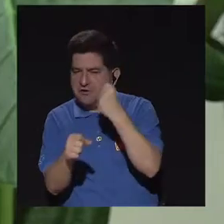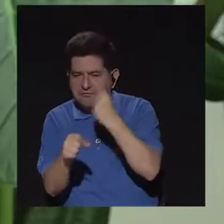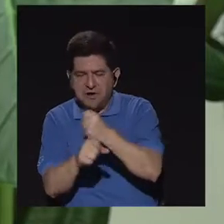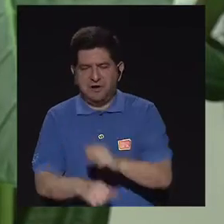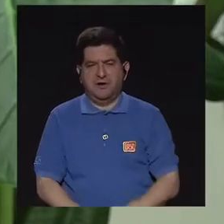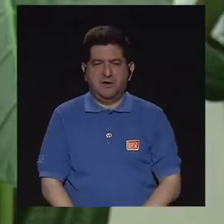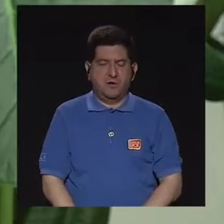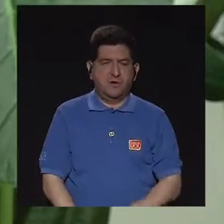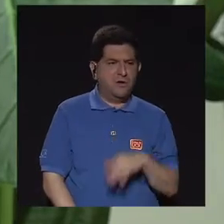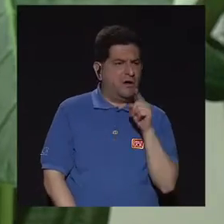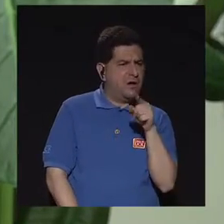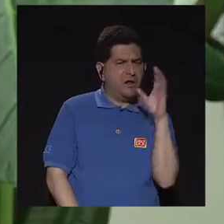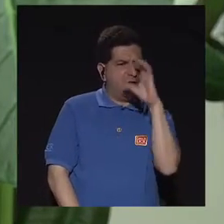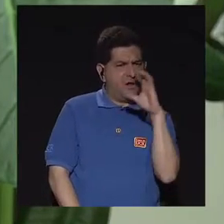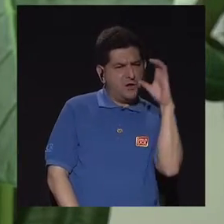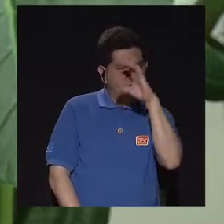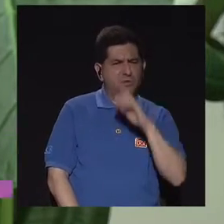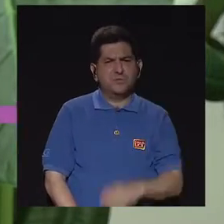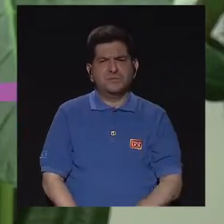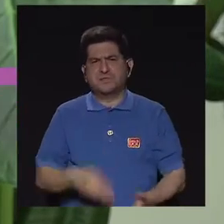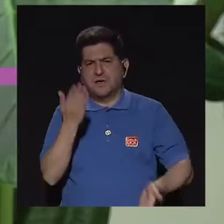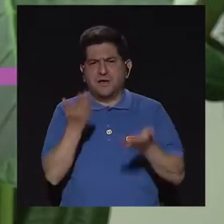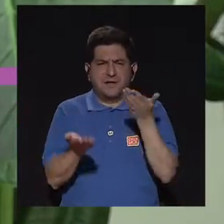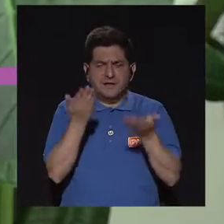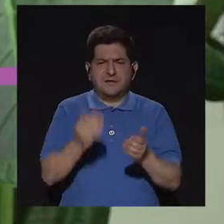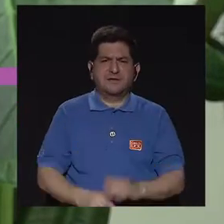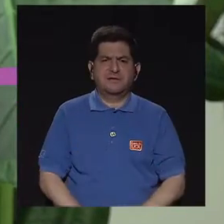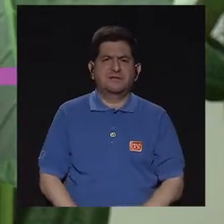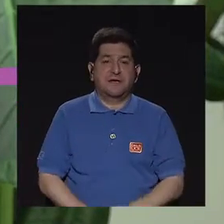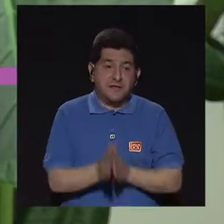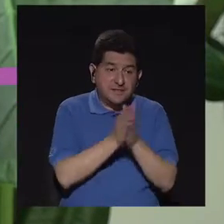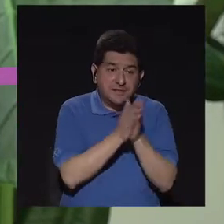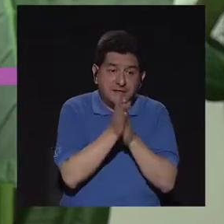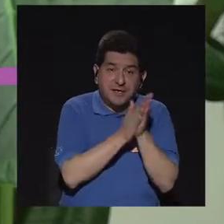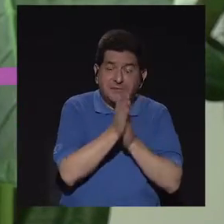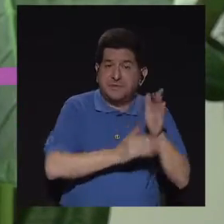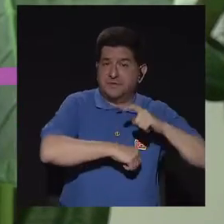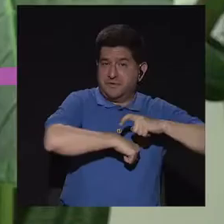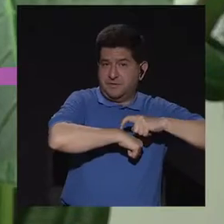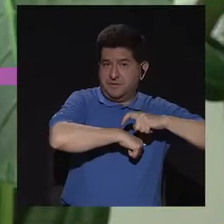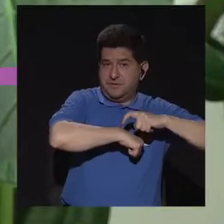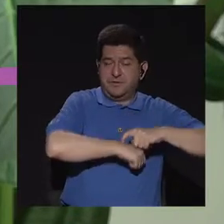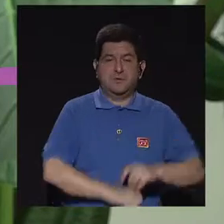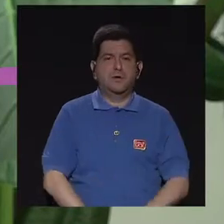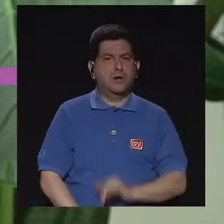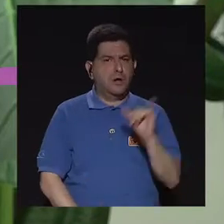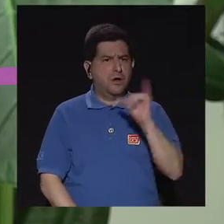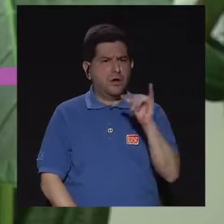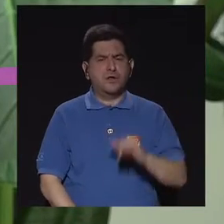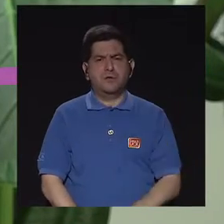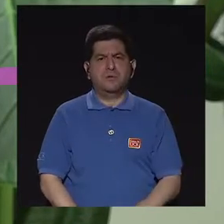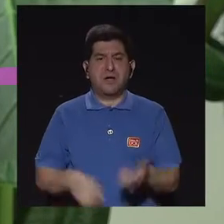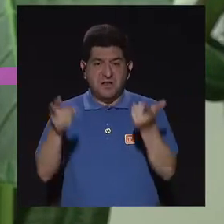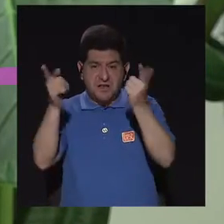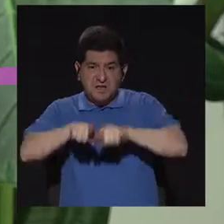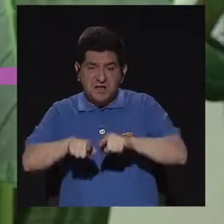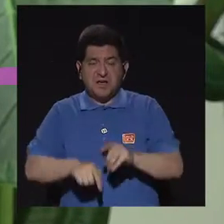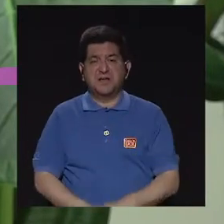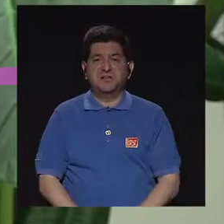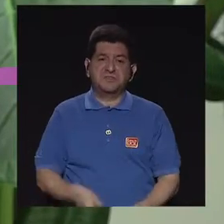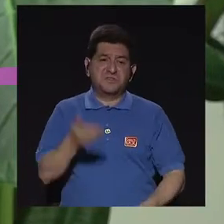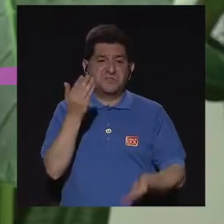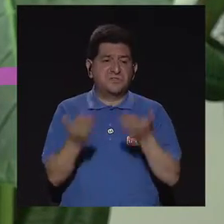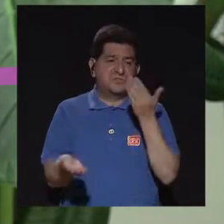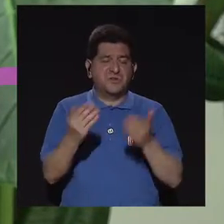trabajando, se están buscando en muchas cuestiones cómo aprovechar su tiempo, aunque también existe mucho el caso de que lo gastan